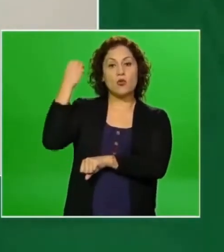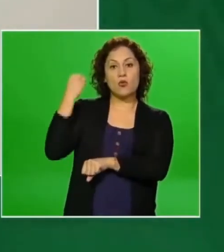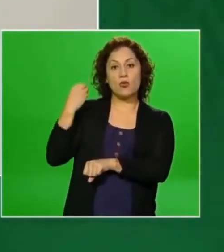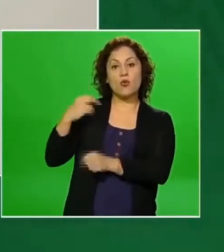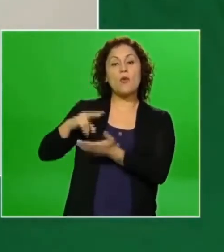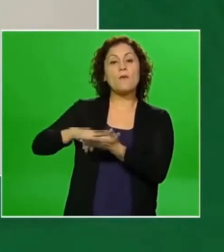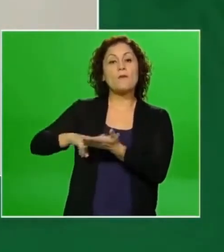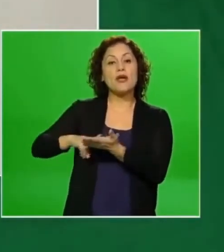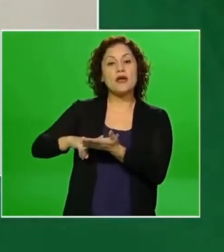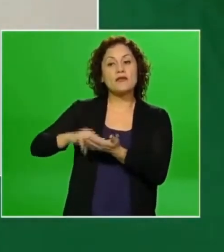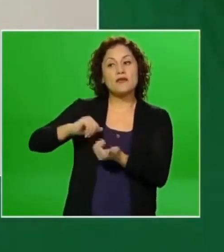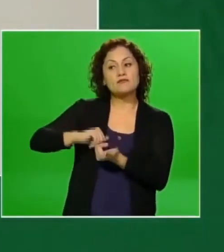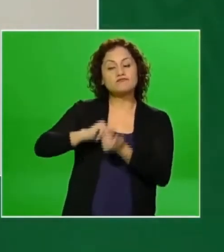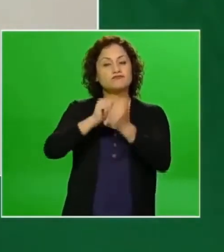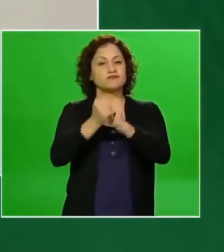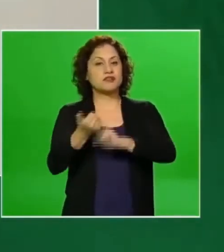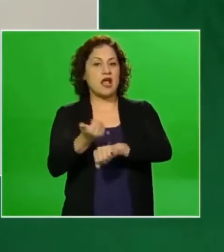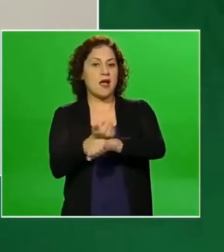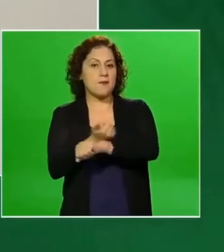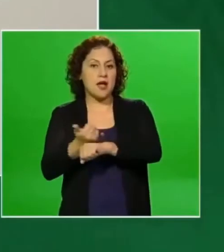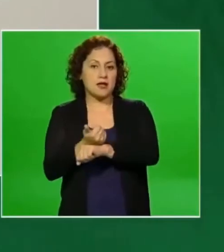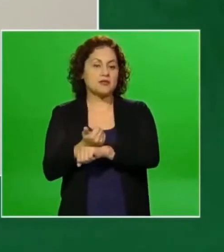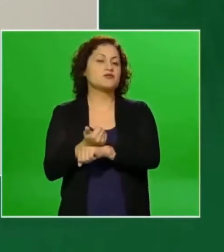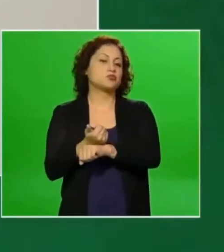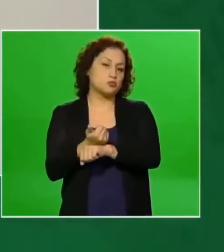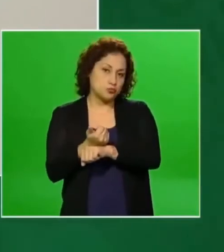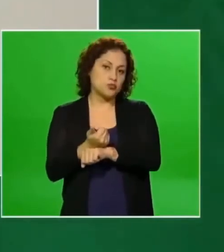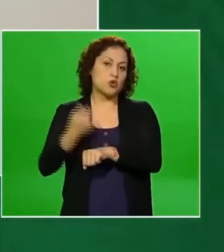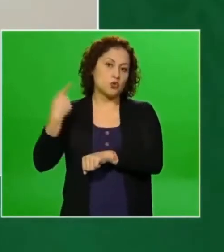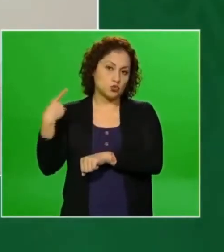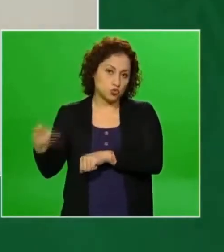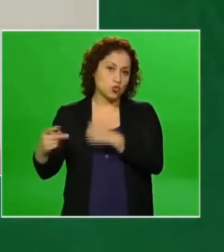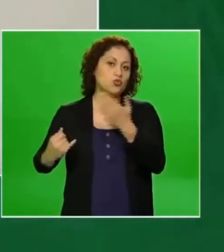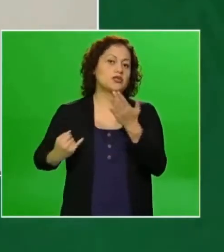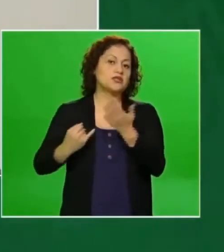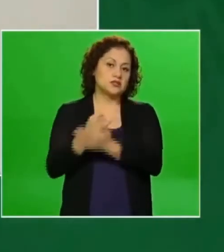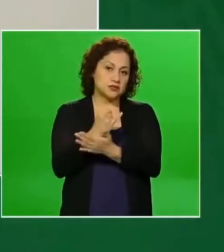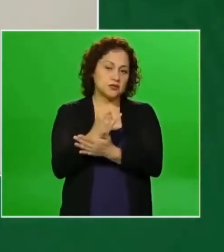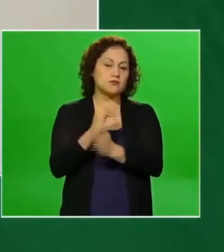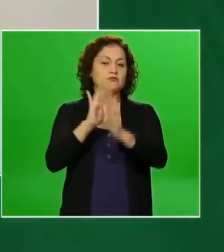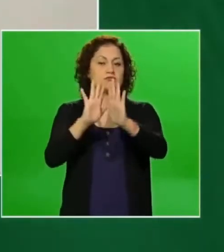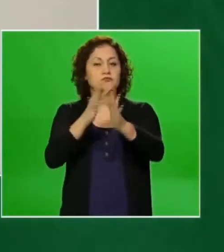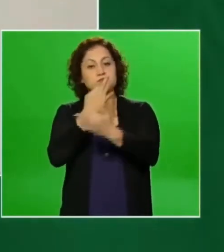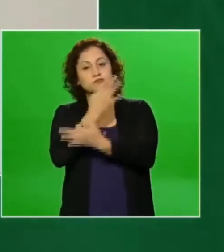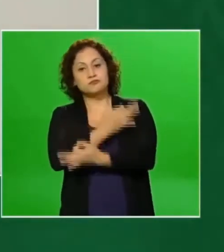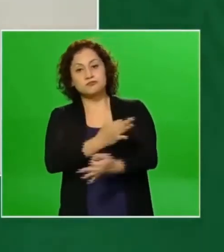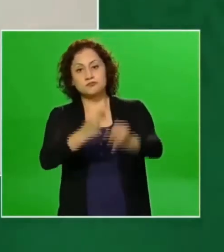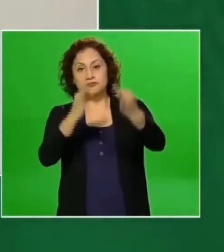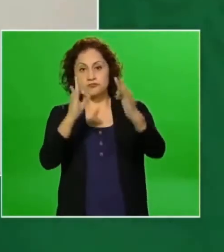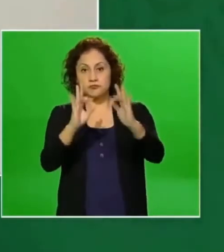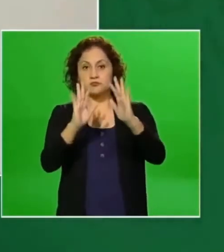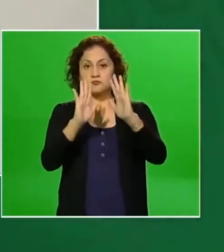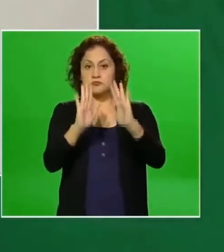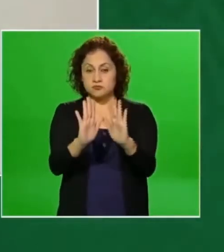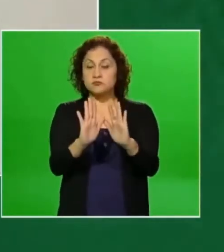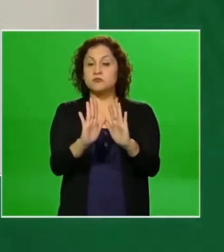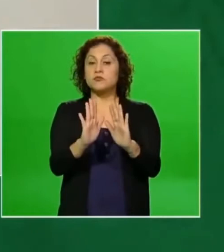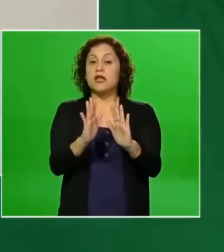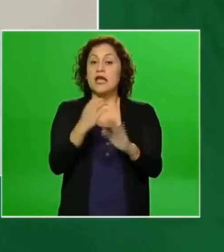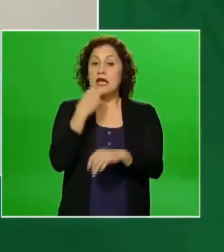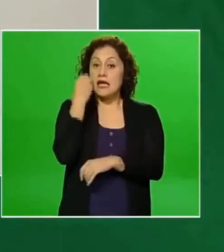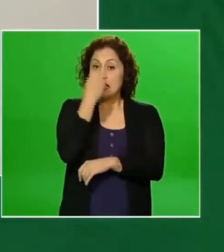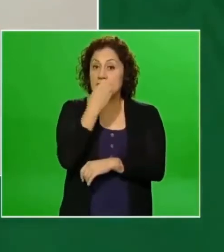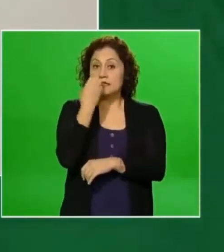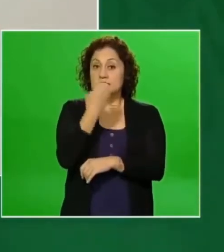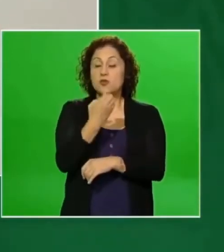técnicamente viable y se respeta que en su momento digan vamos durante ese tiempo a suspender las clases